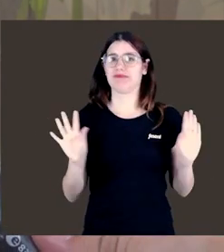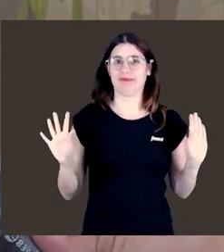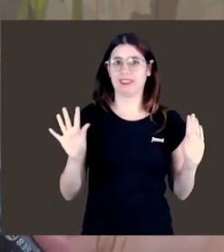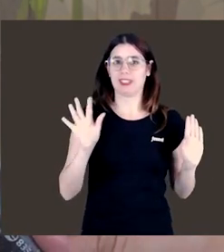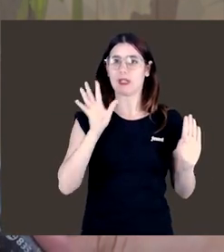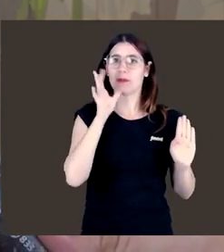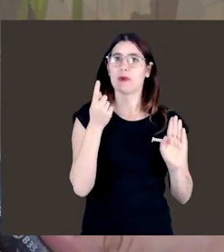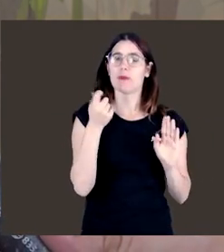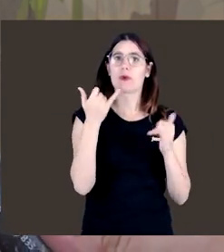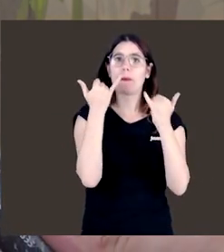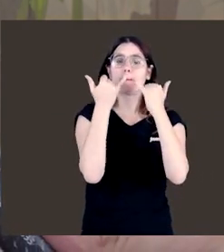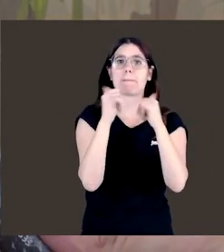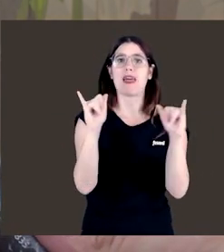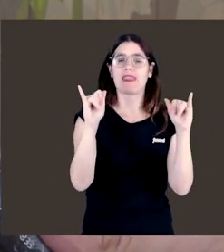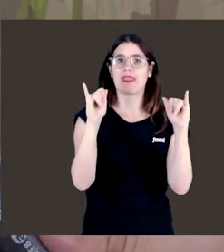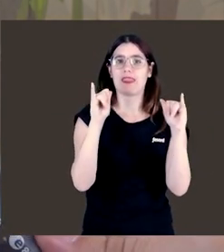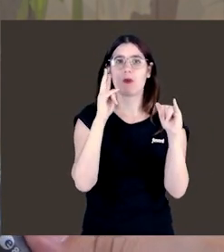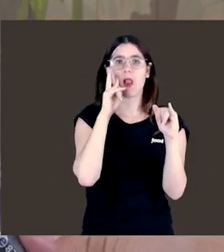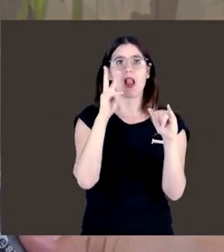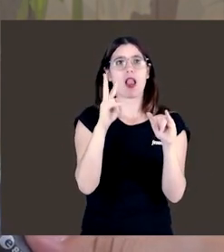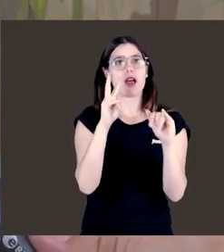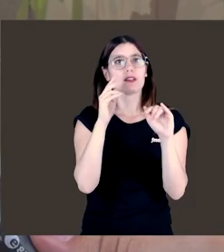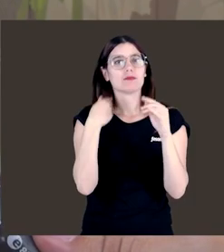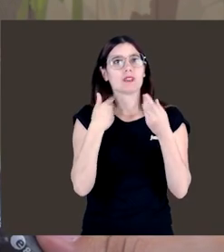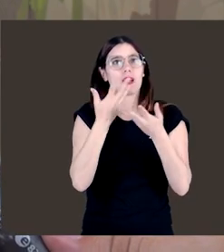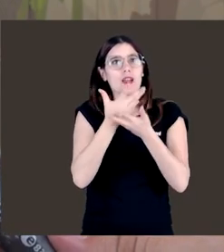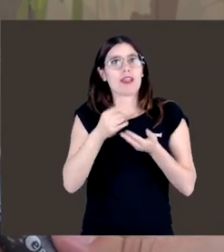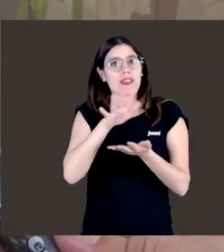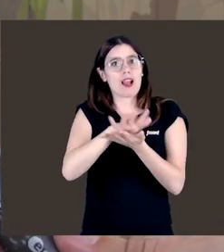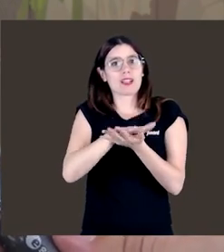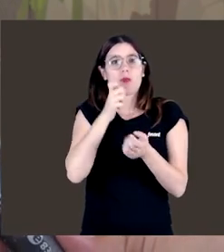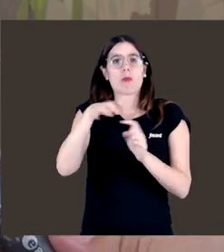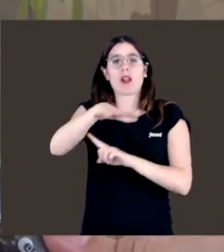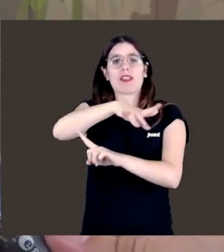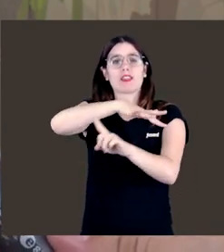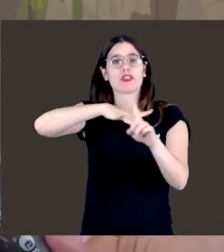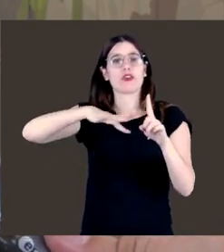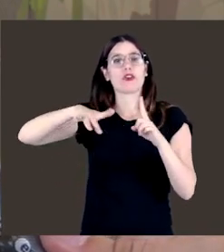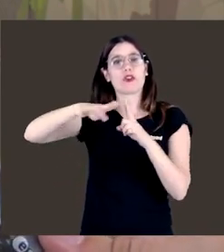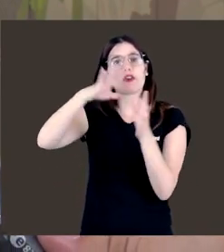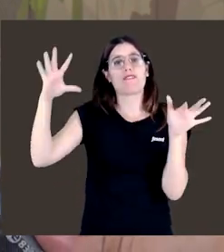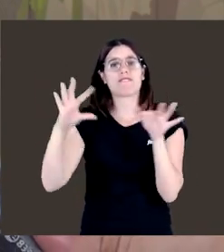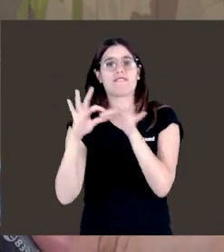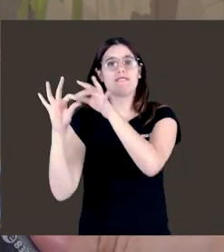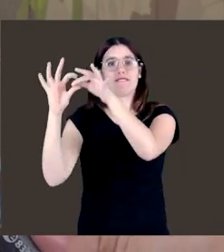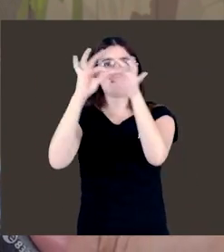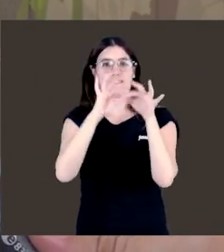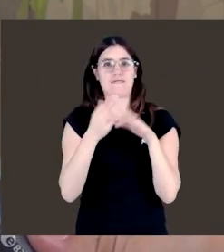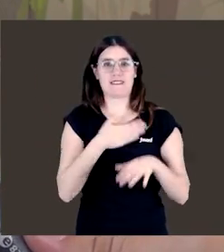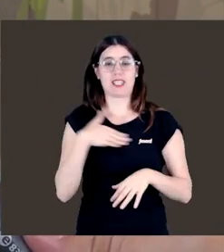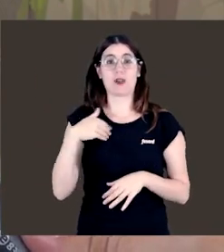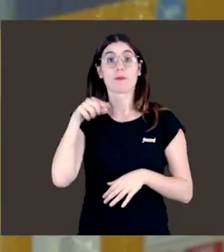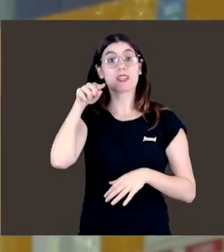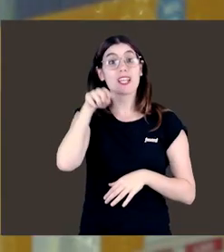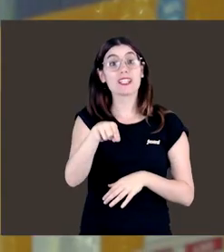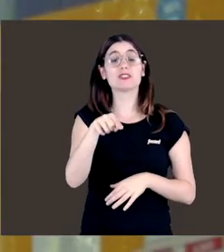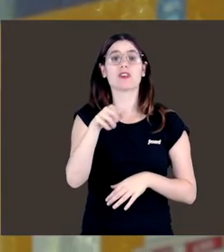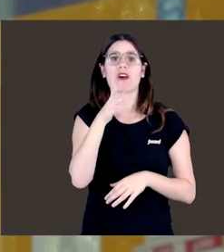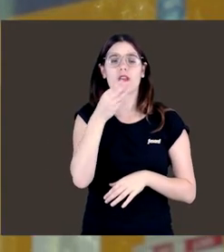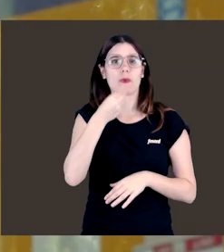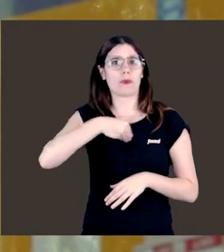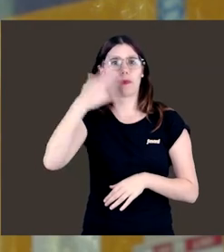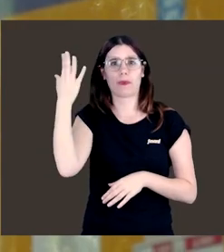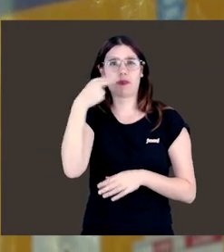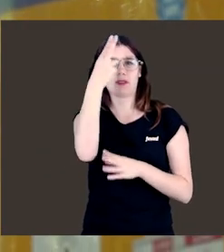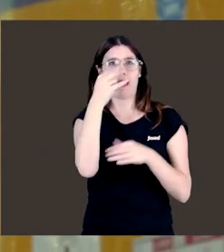también de paz visual y del entorno, ¿sabes? Un poco que acompaña al entorno en el que se encuentra. Todo ello